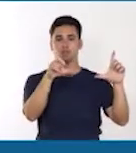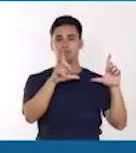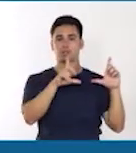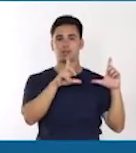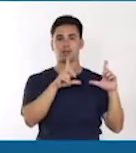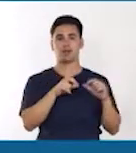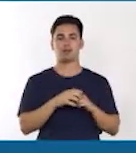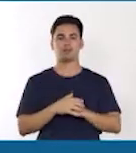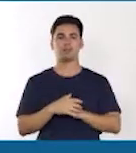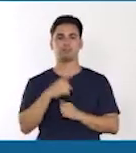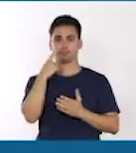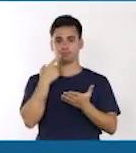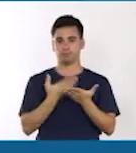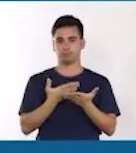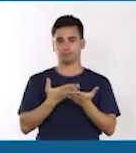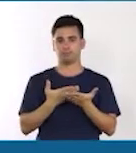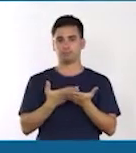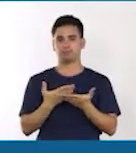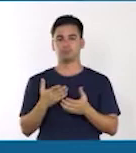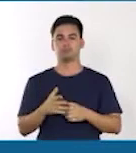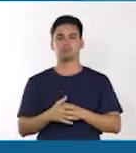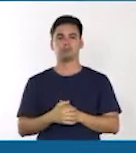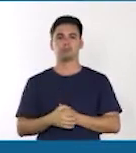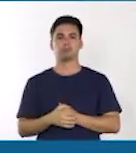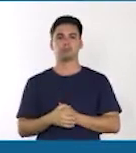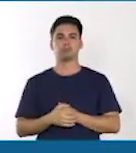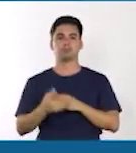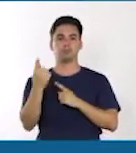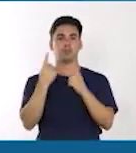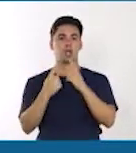En pantalla le mostramos